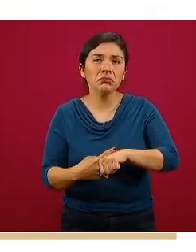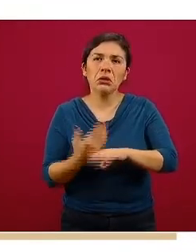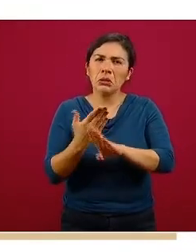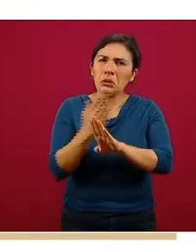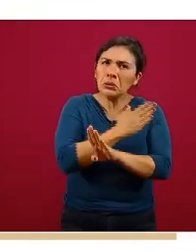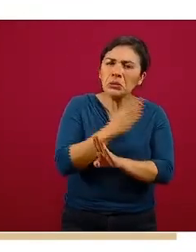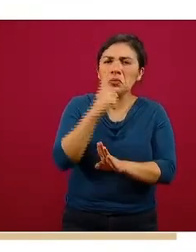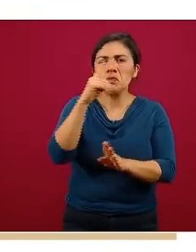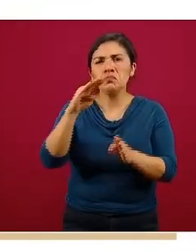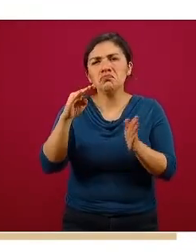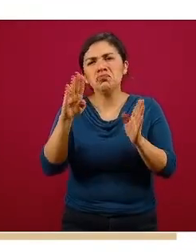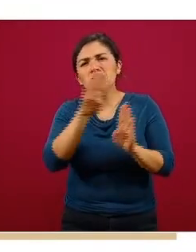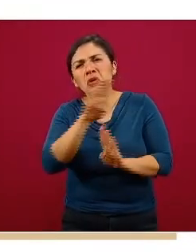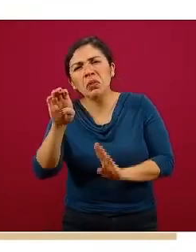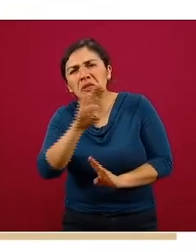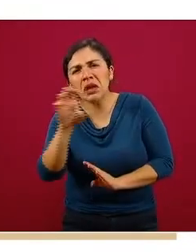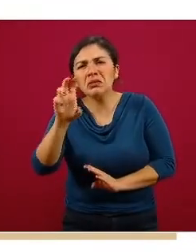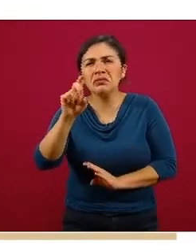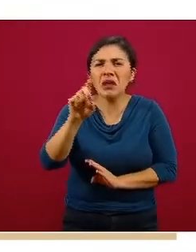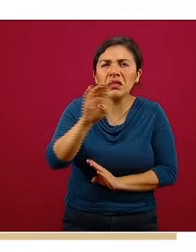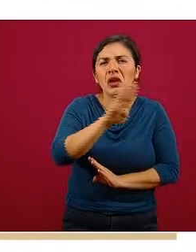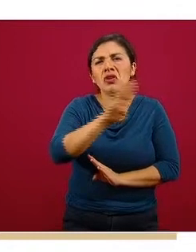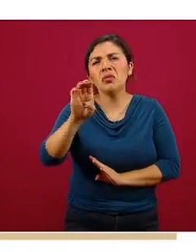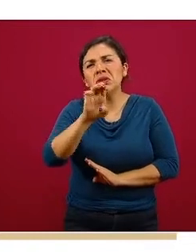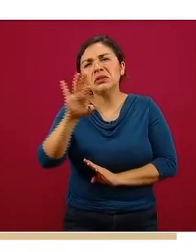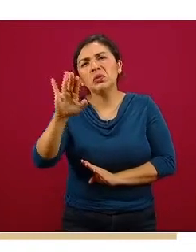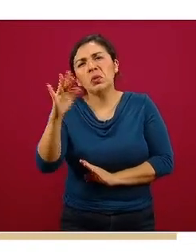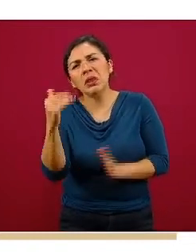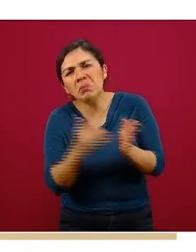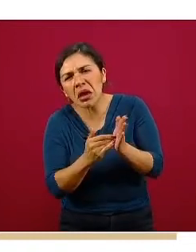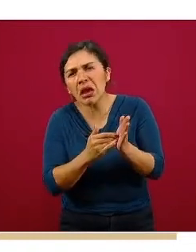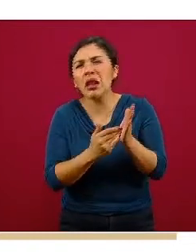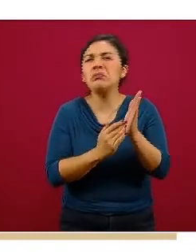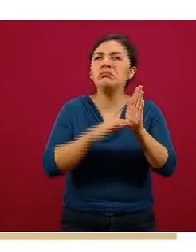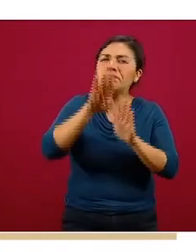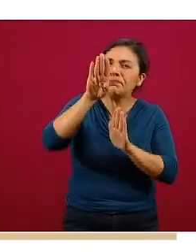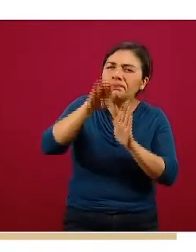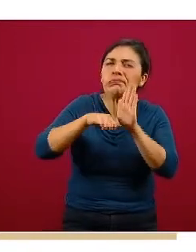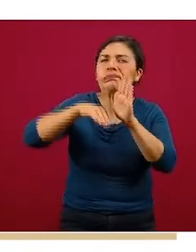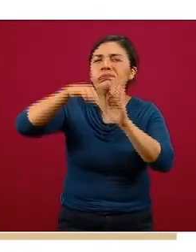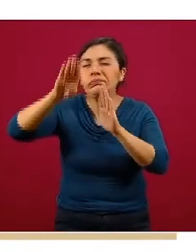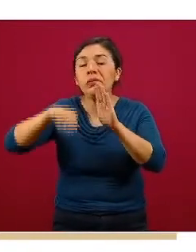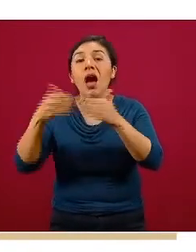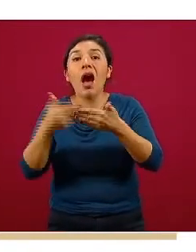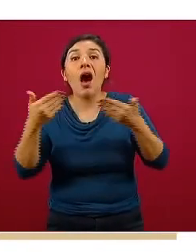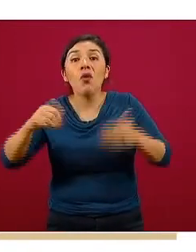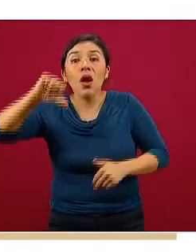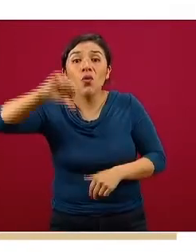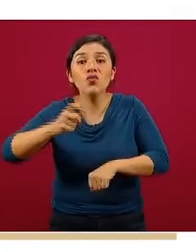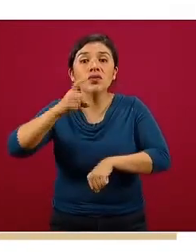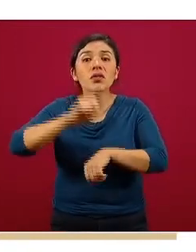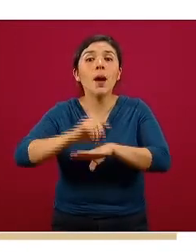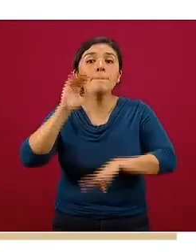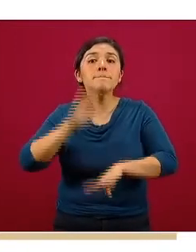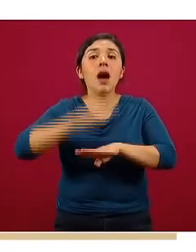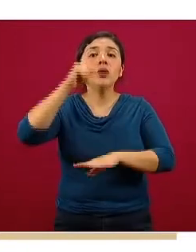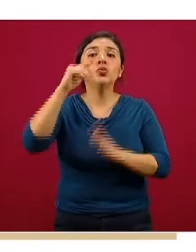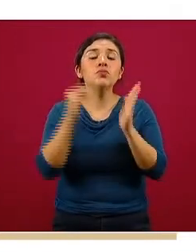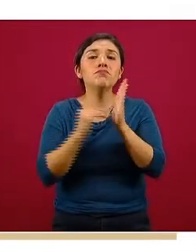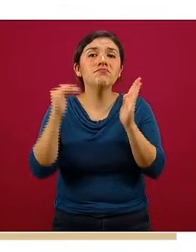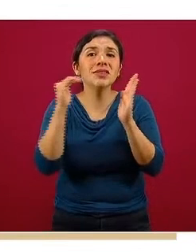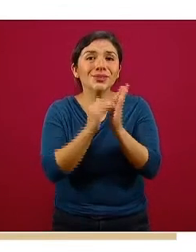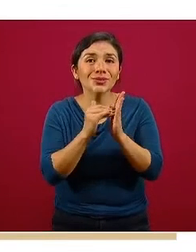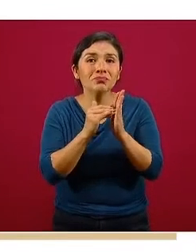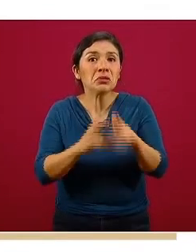debajo del 1.000.000, 930, 950.000, representaba la pandemia activa, pero hoy se superó el 1.000.000